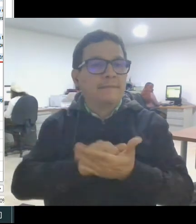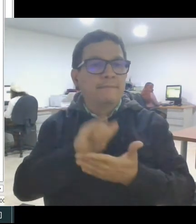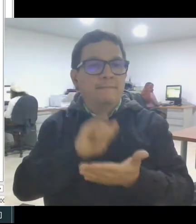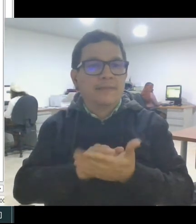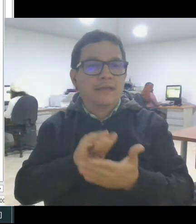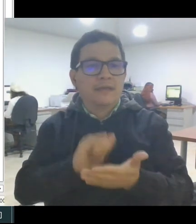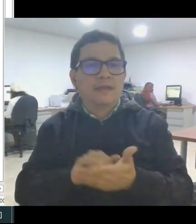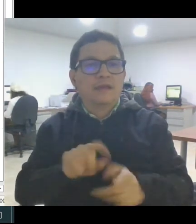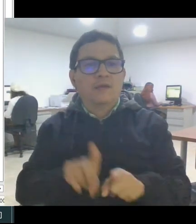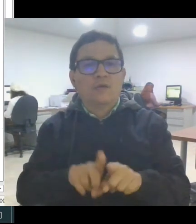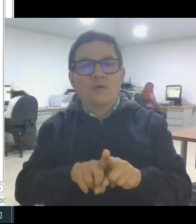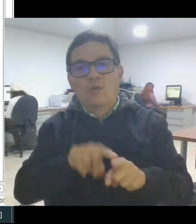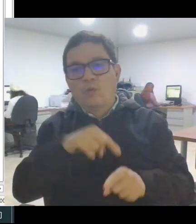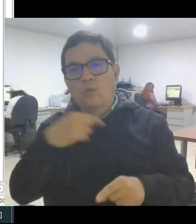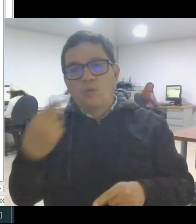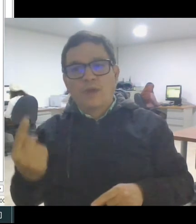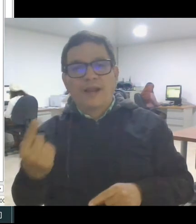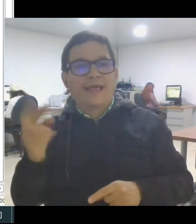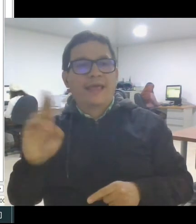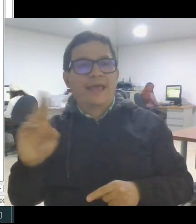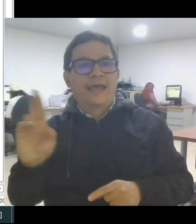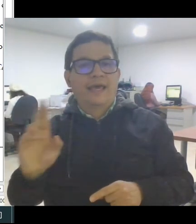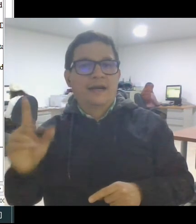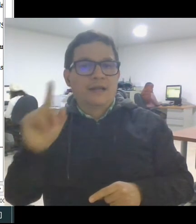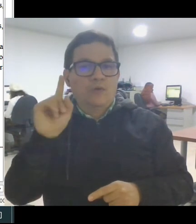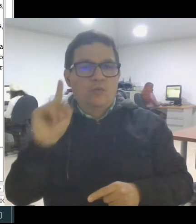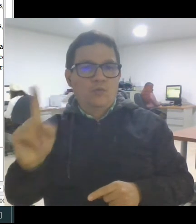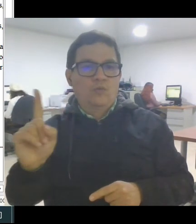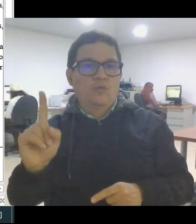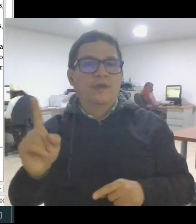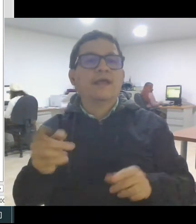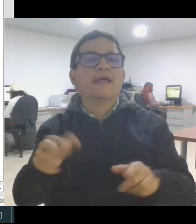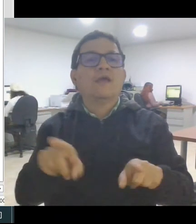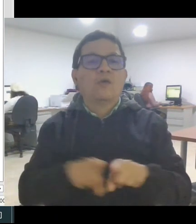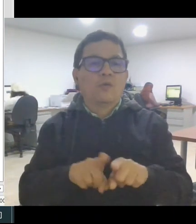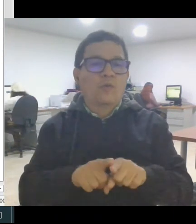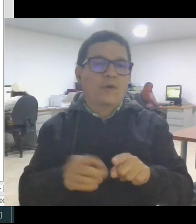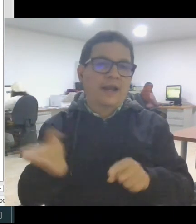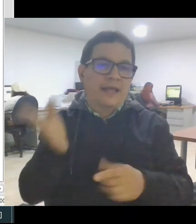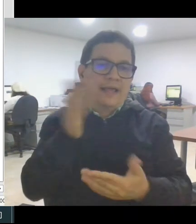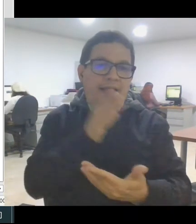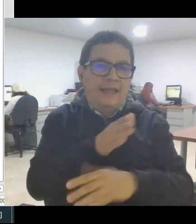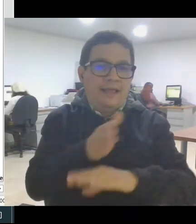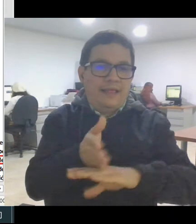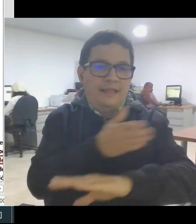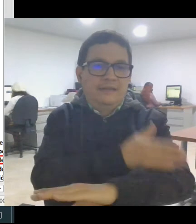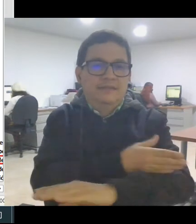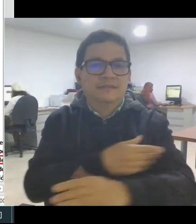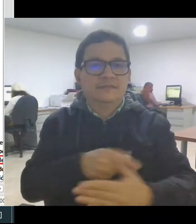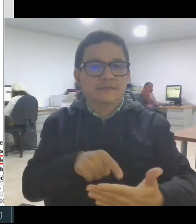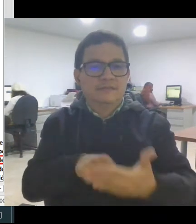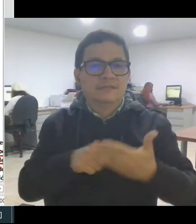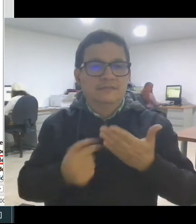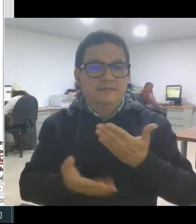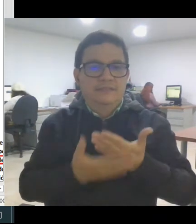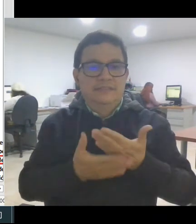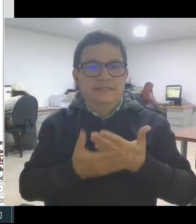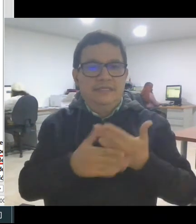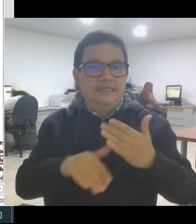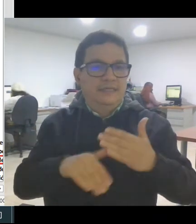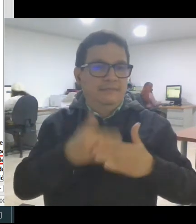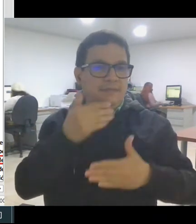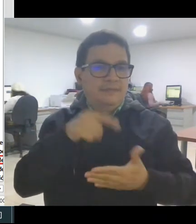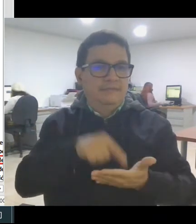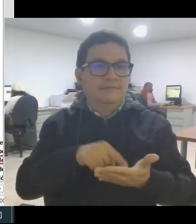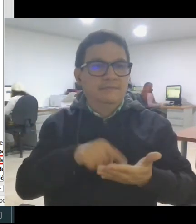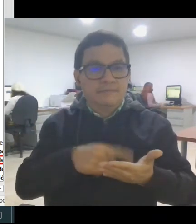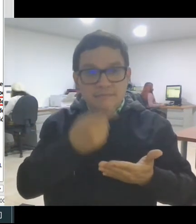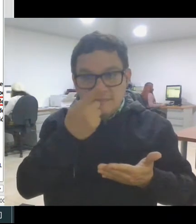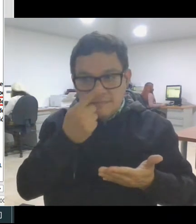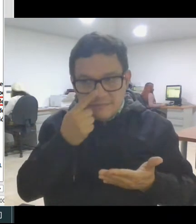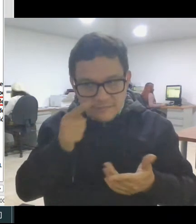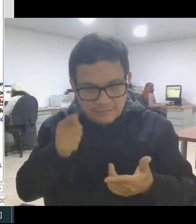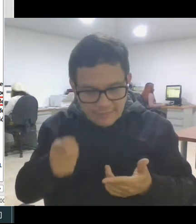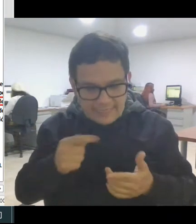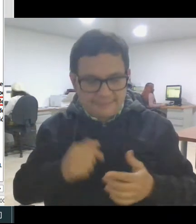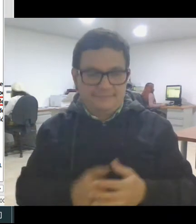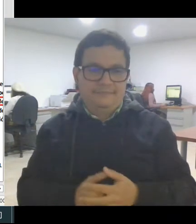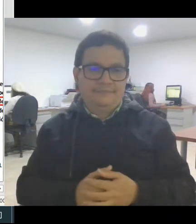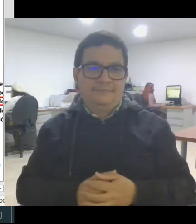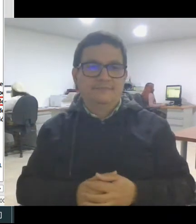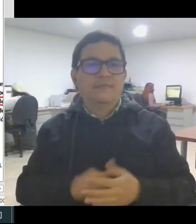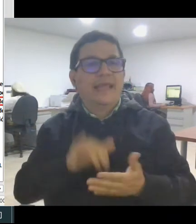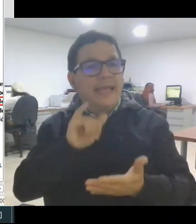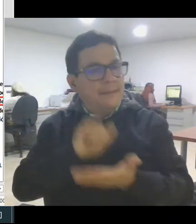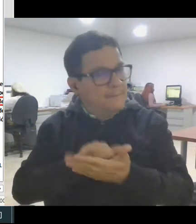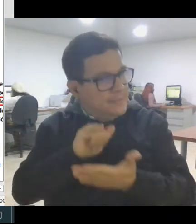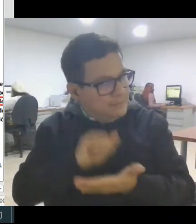la R1, es decir, lo que teníamos acá en nuestro planteamiento inicial. Mírenlos. Son